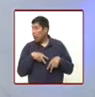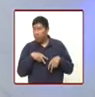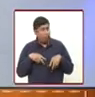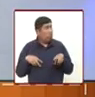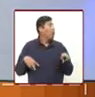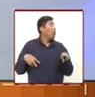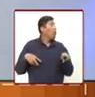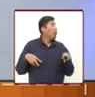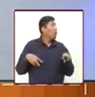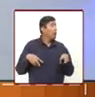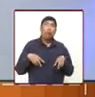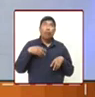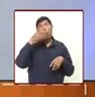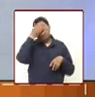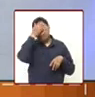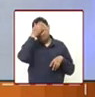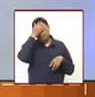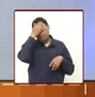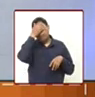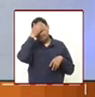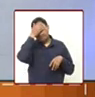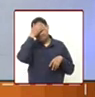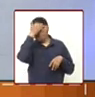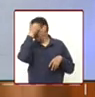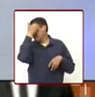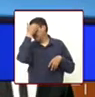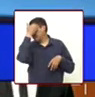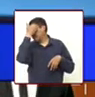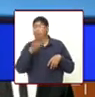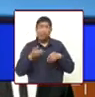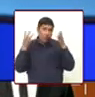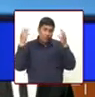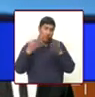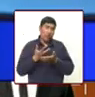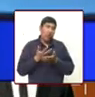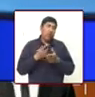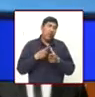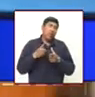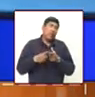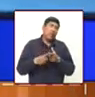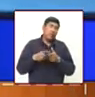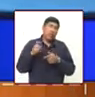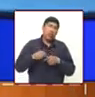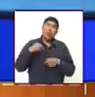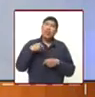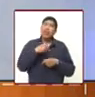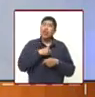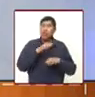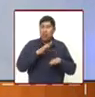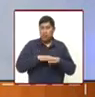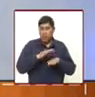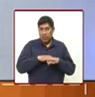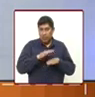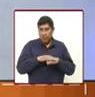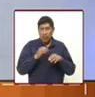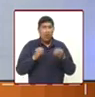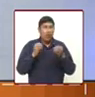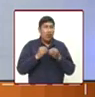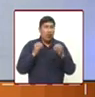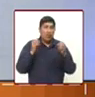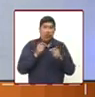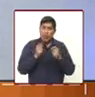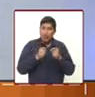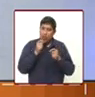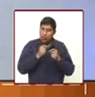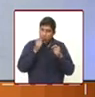negocio, preocupados en su asunto. ¿Qué se debería hacer en estos casos, Juan Pablo? Es muy complicado, pero evidentemente creo que no importa el tamaño o la edad, ¿no? Decirle a una